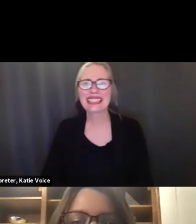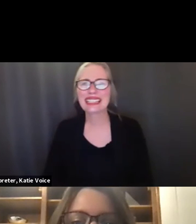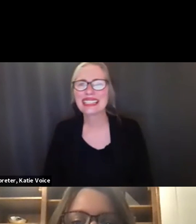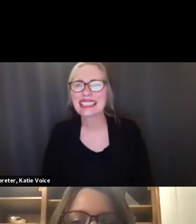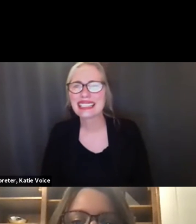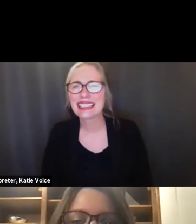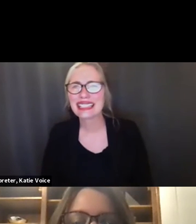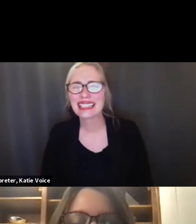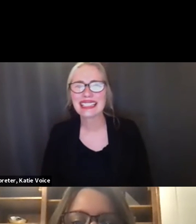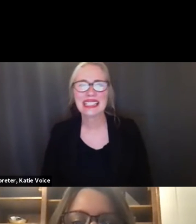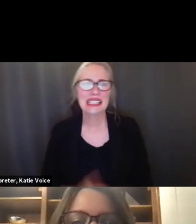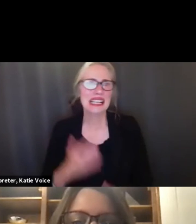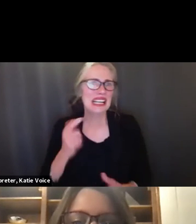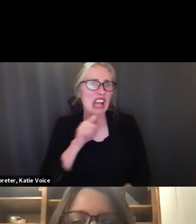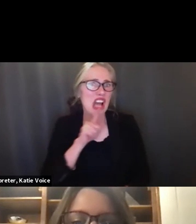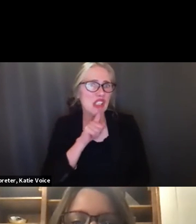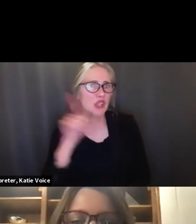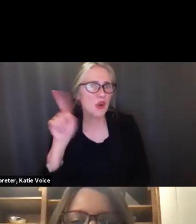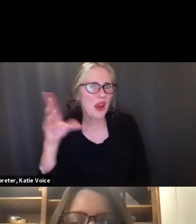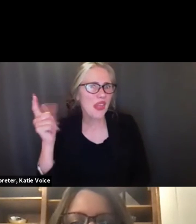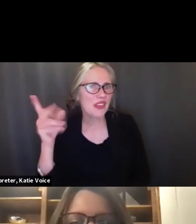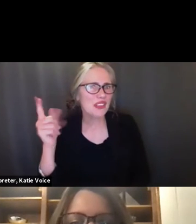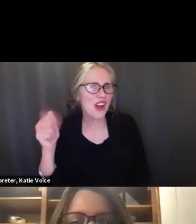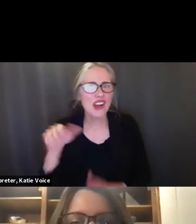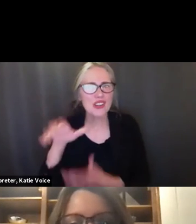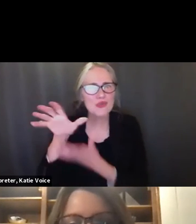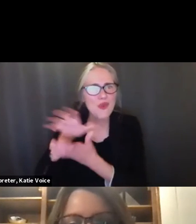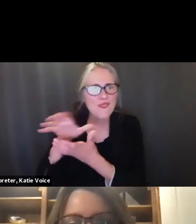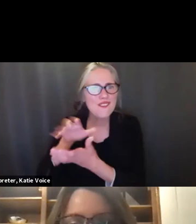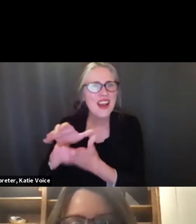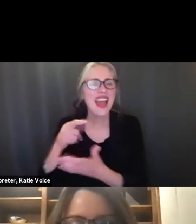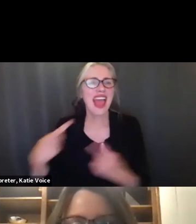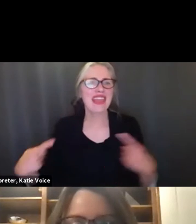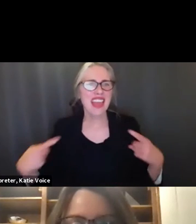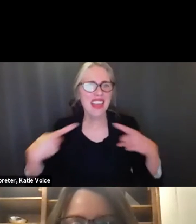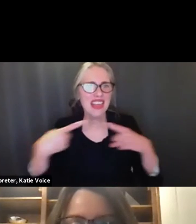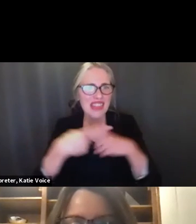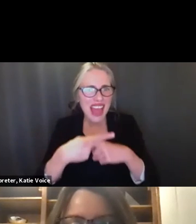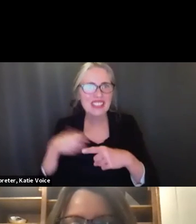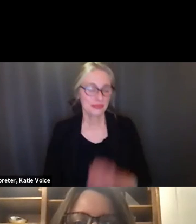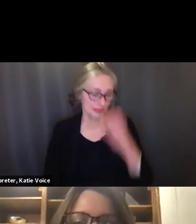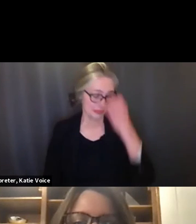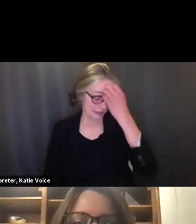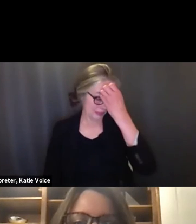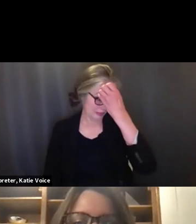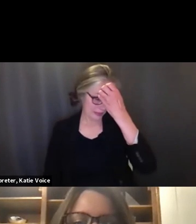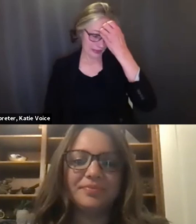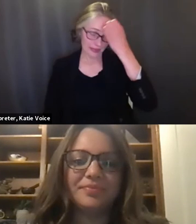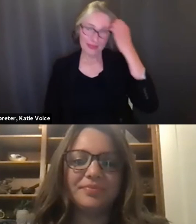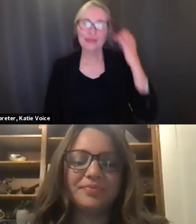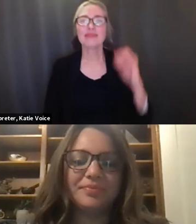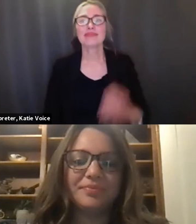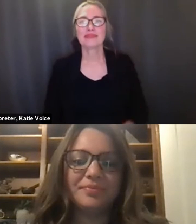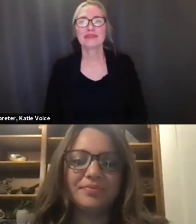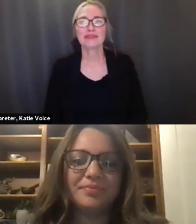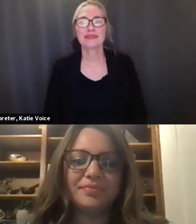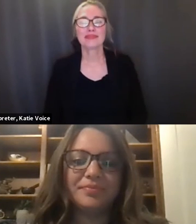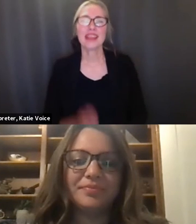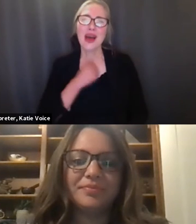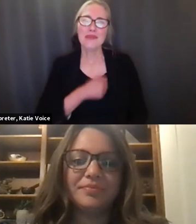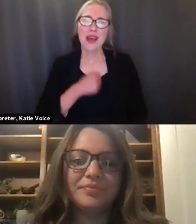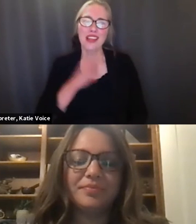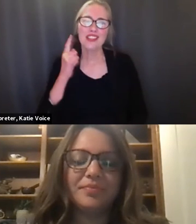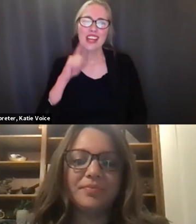lamentablemente el perro no nos está dejando escuchar bien lo que usted está diciendo. Ay, me disculpo por eso. No